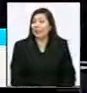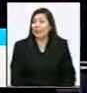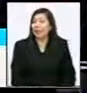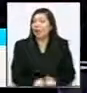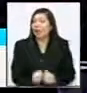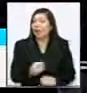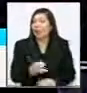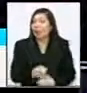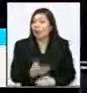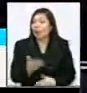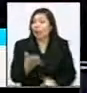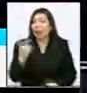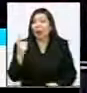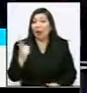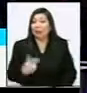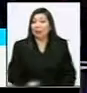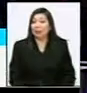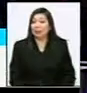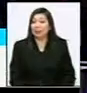contrariando a su líder.